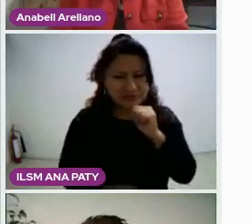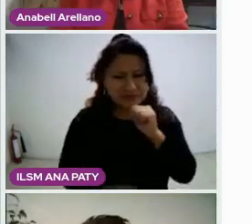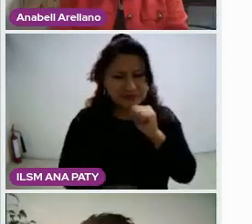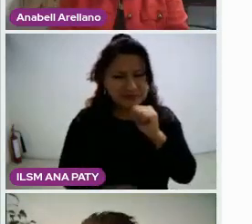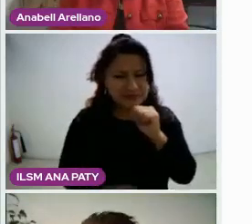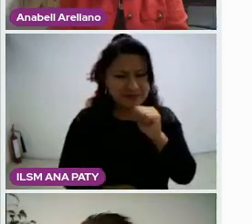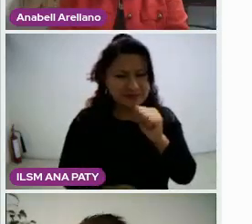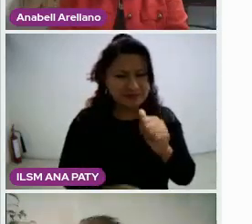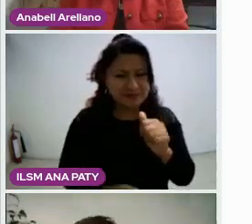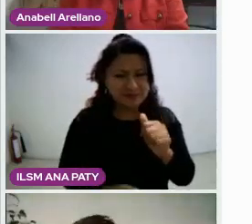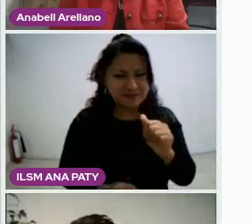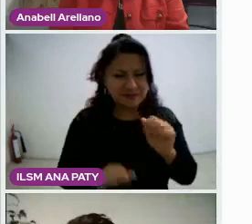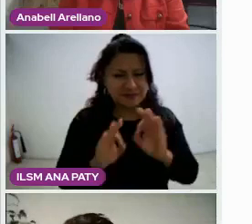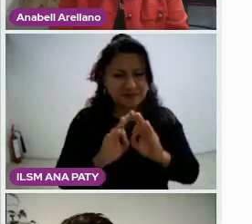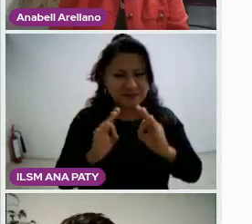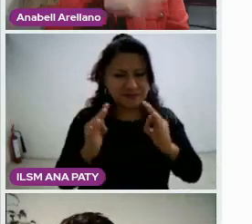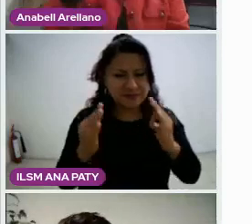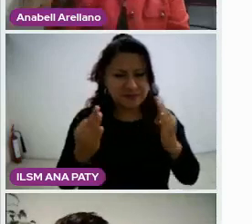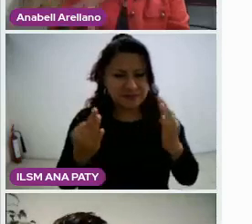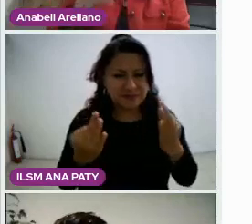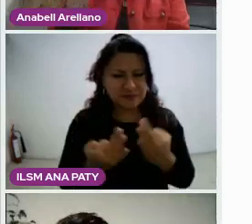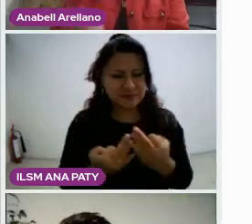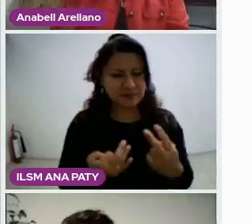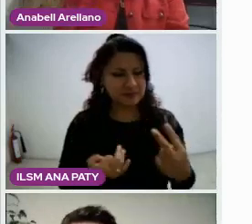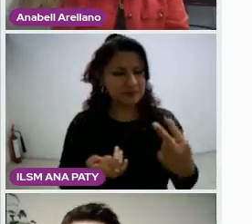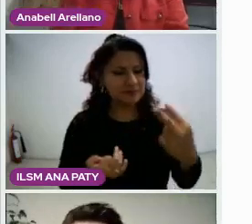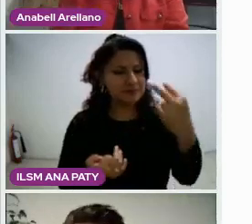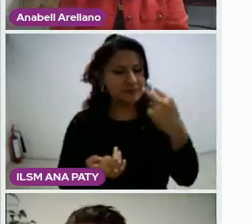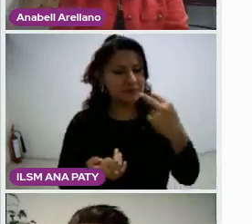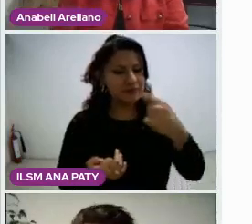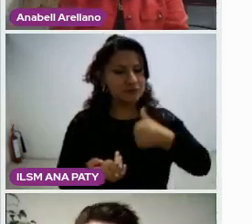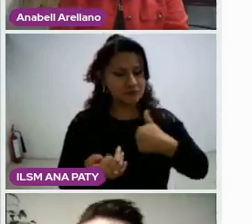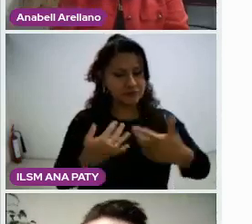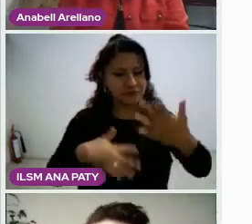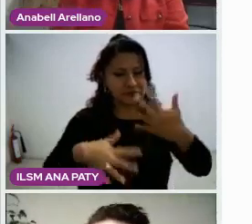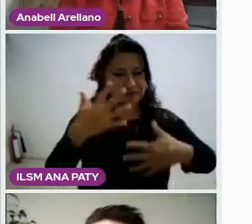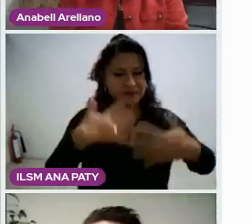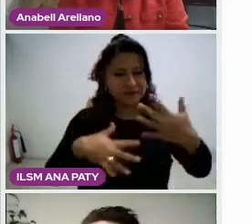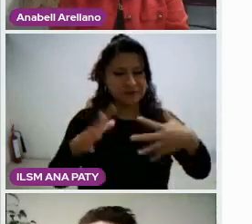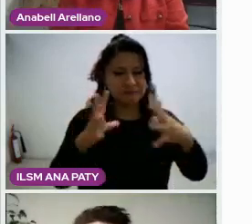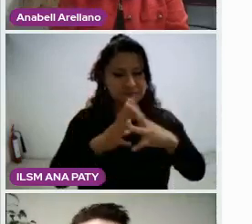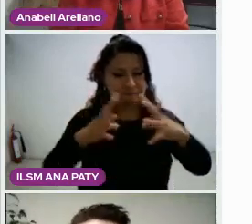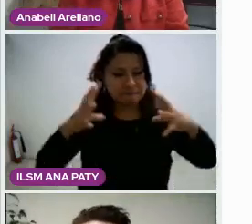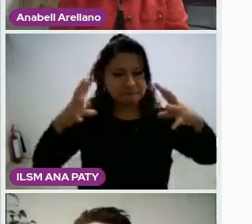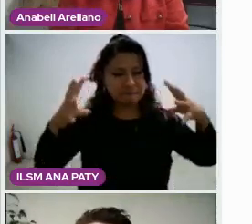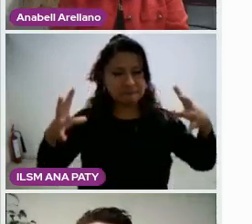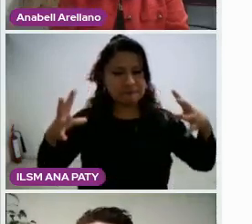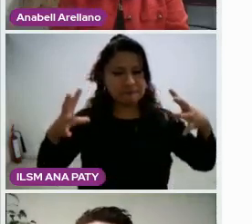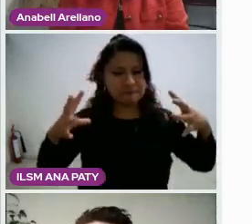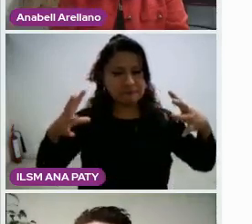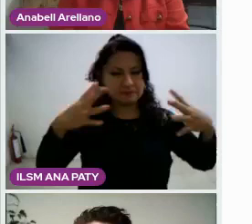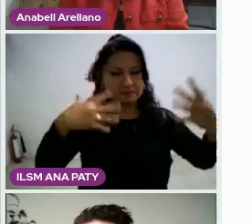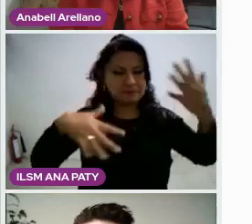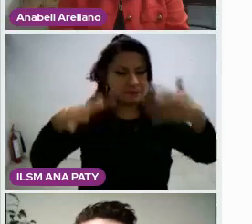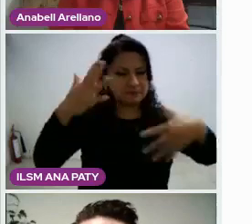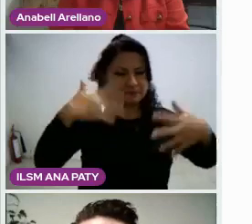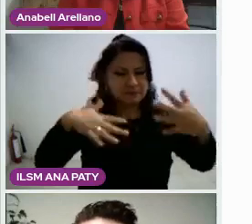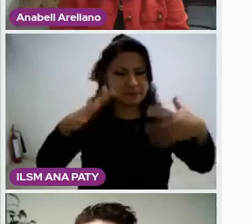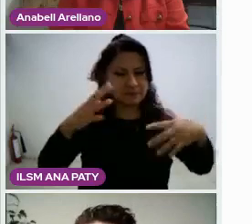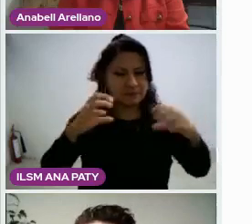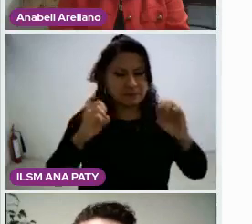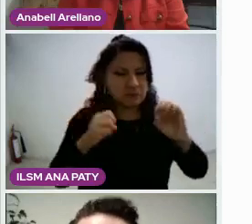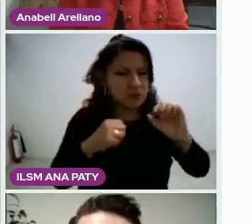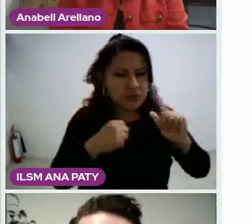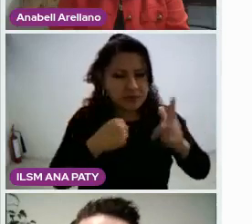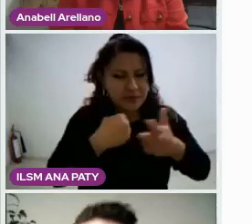me vieran ahorita en pantalla, ¿no? Que estoy haciendo las manos, expandiéndolas y demás, ¿no? Las personas pues con esta rigidez o